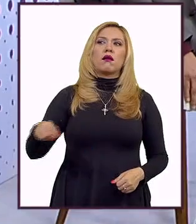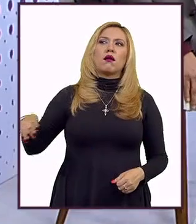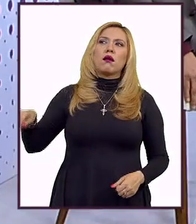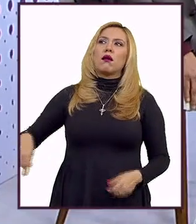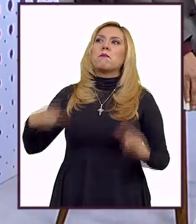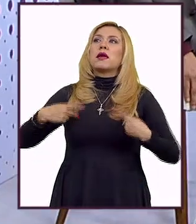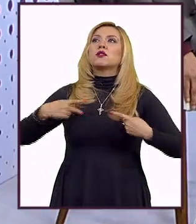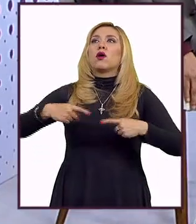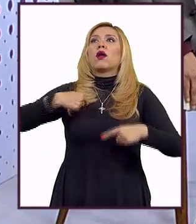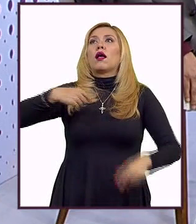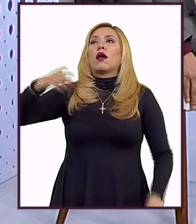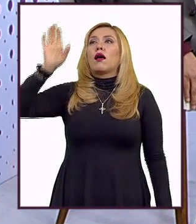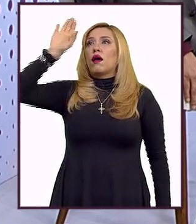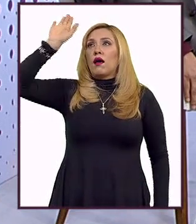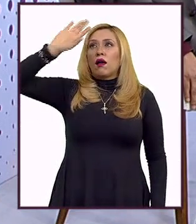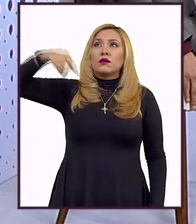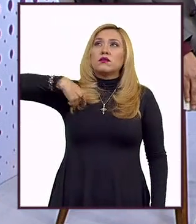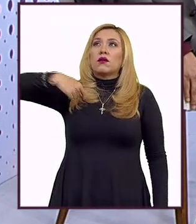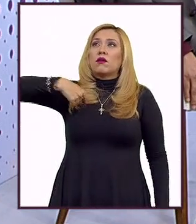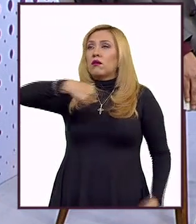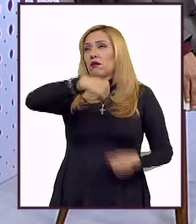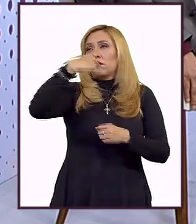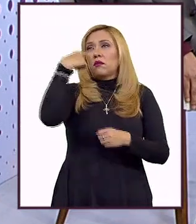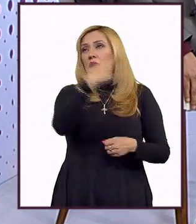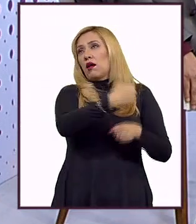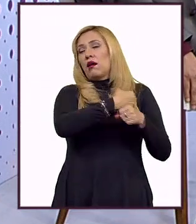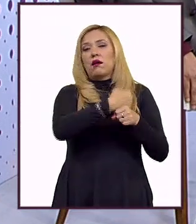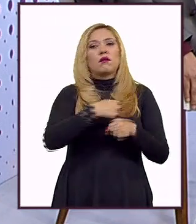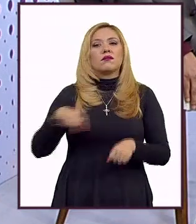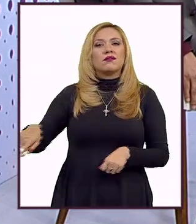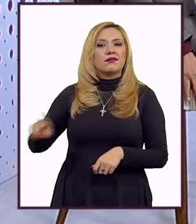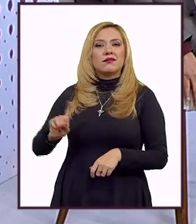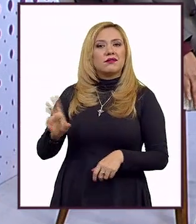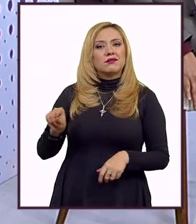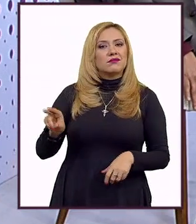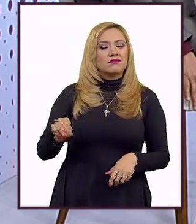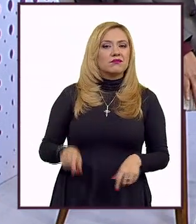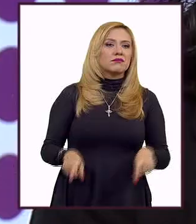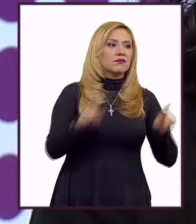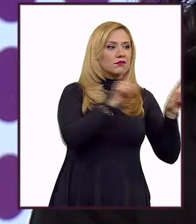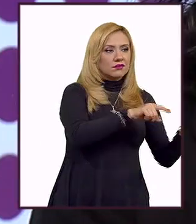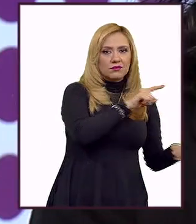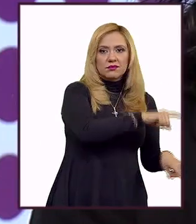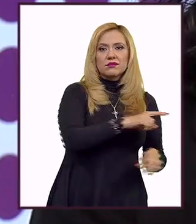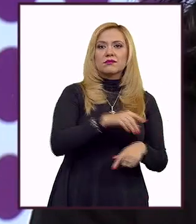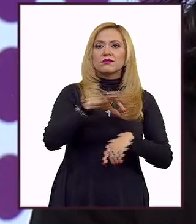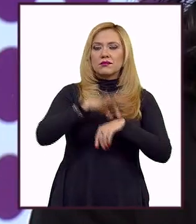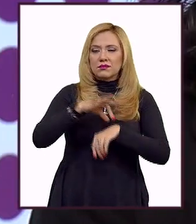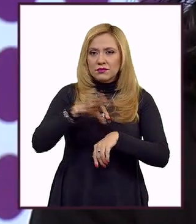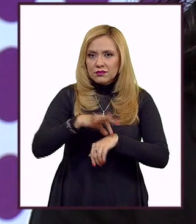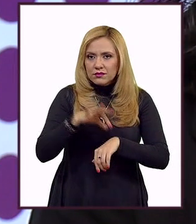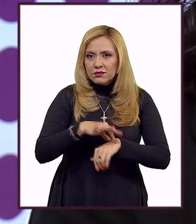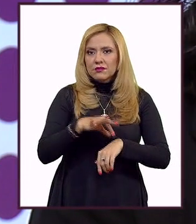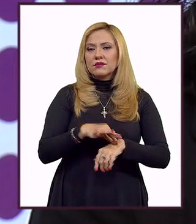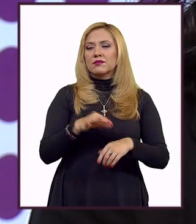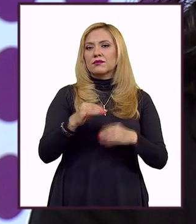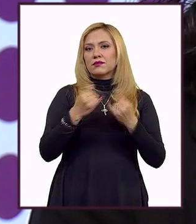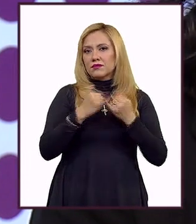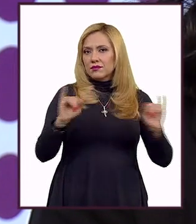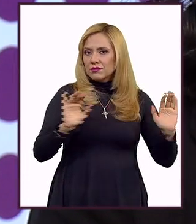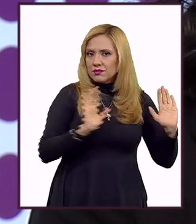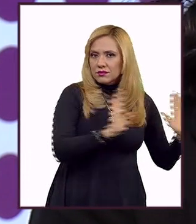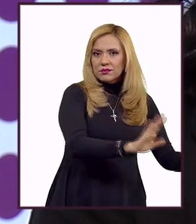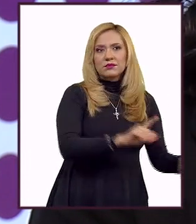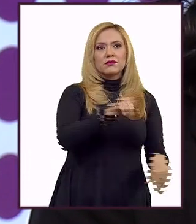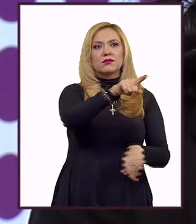torturado. La investigación tiene que ser independiente. Los médicos que participan en la investigación deben también ser independientes